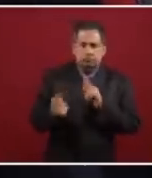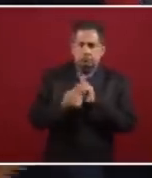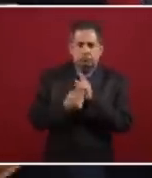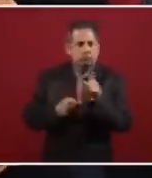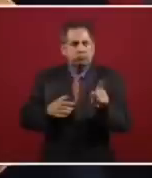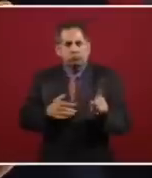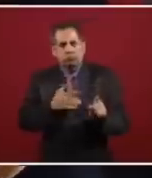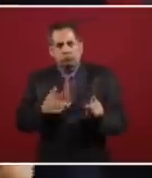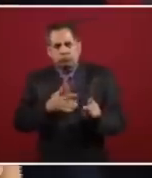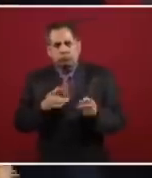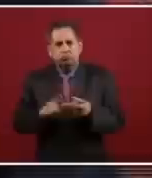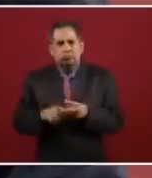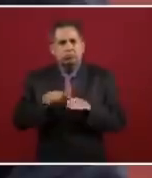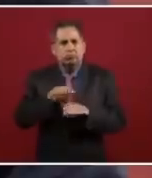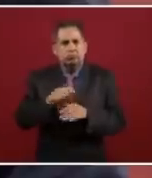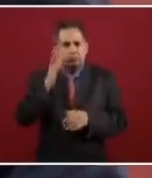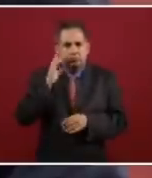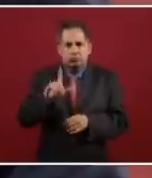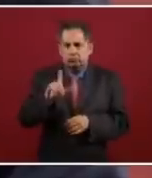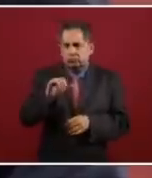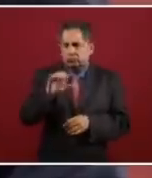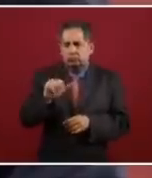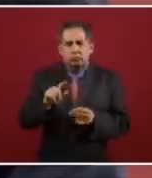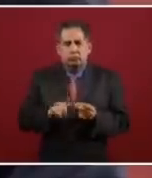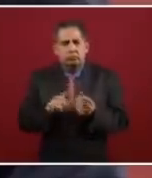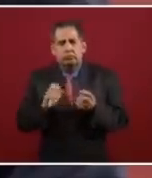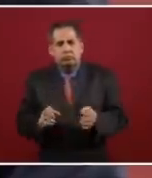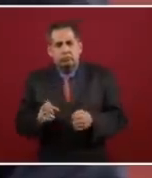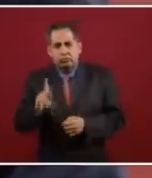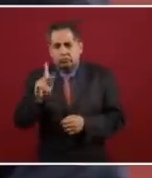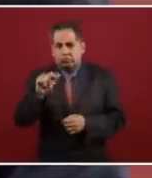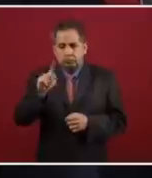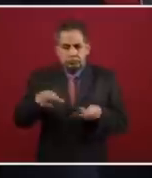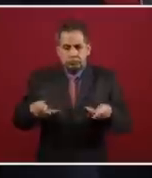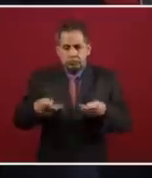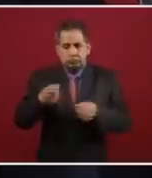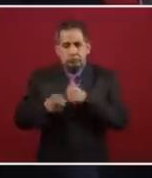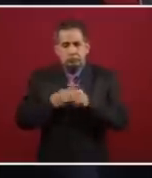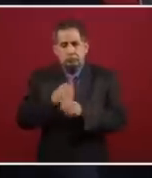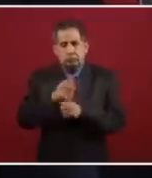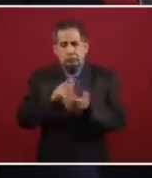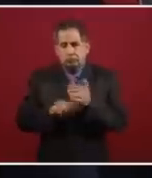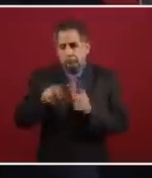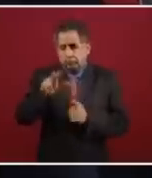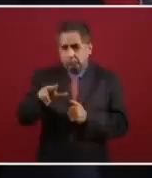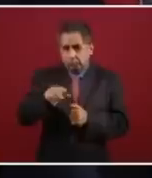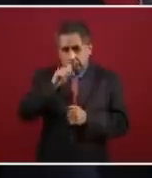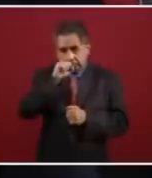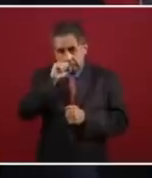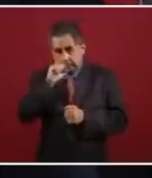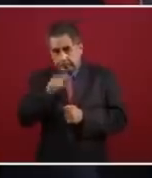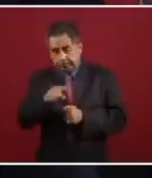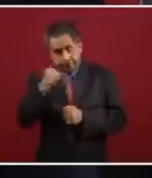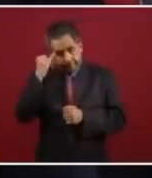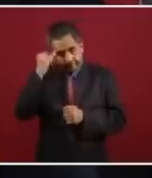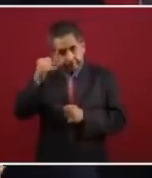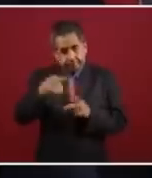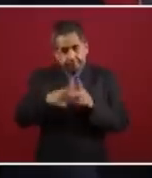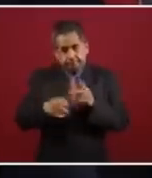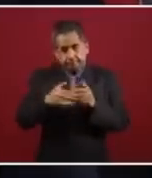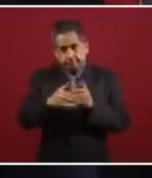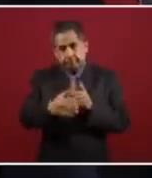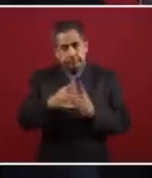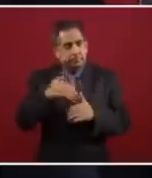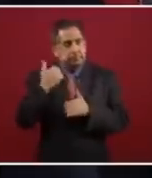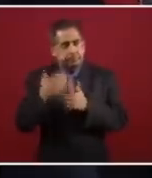Y respecto a Santa Lucía, ¿dónde quedó el plan maestro del 2018? Y si ese será el referente para concluir las